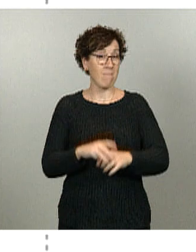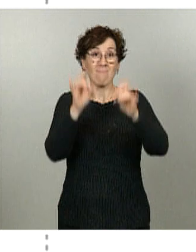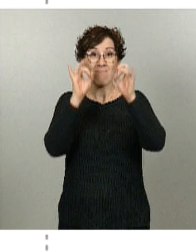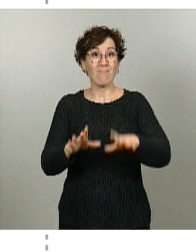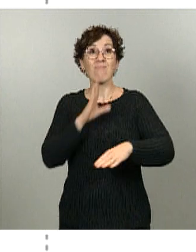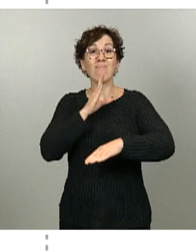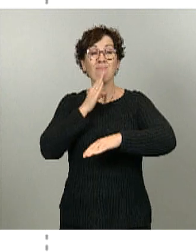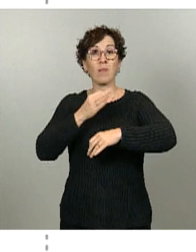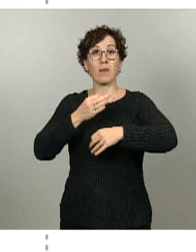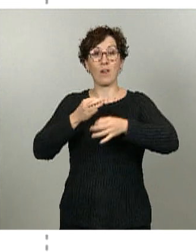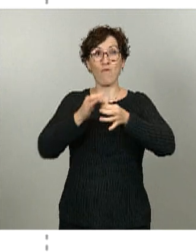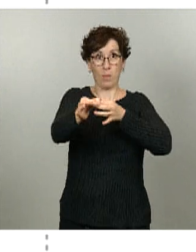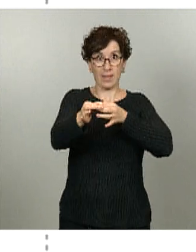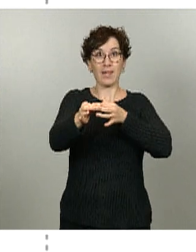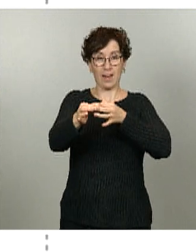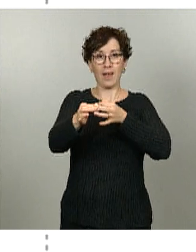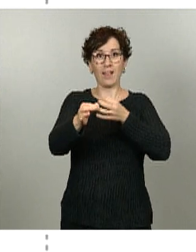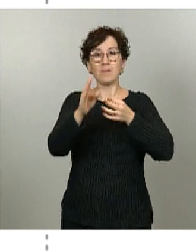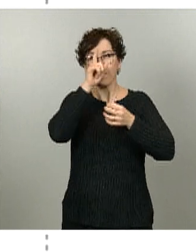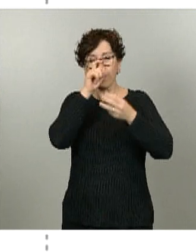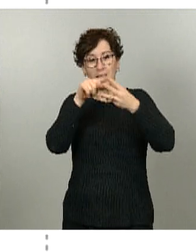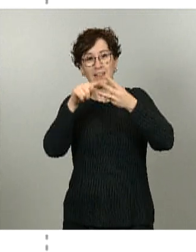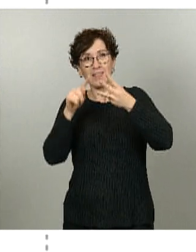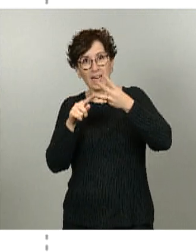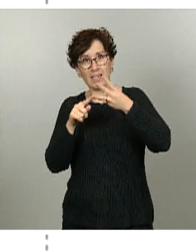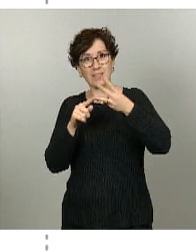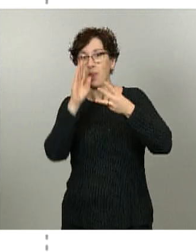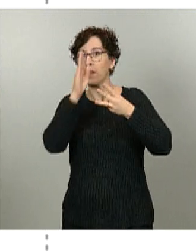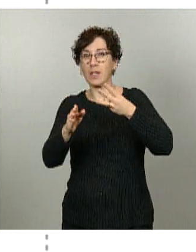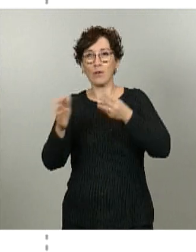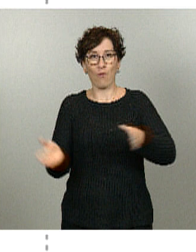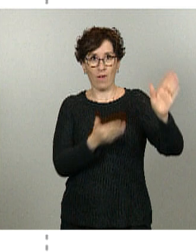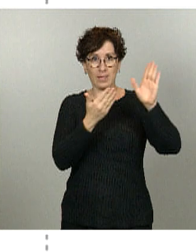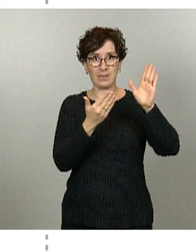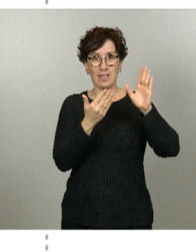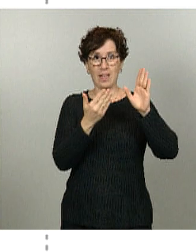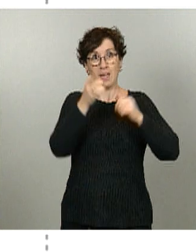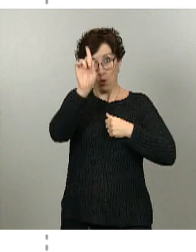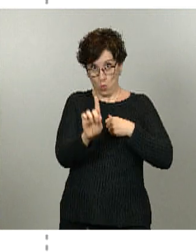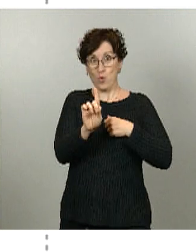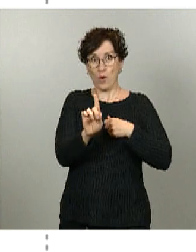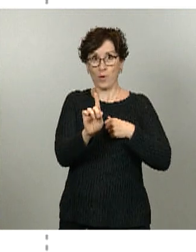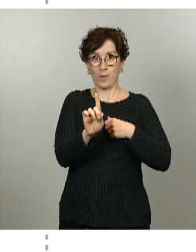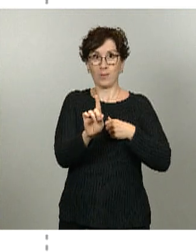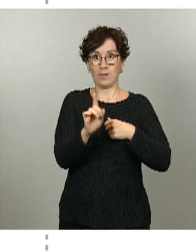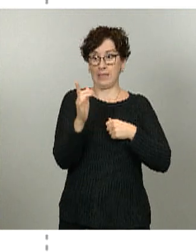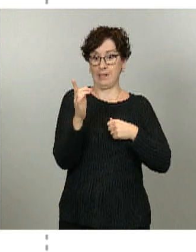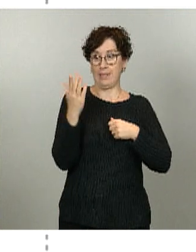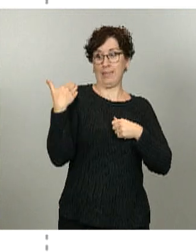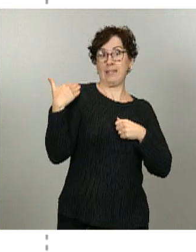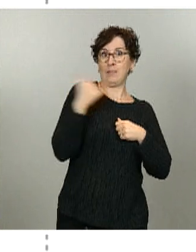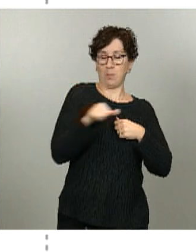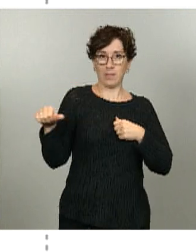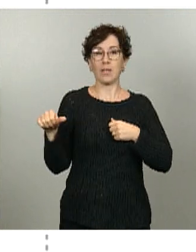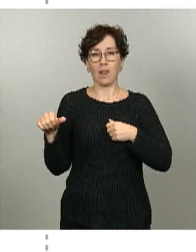Formentera, teníamos 3 islas que ya habían pasado a fase 2 una semana antes del resto del territorio. Y